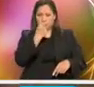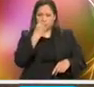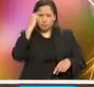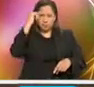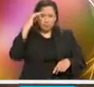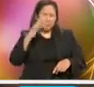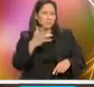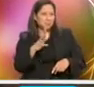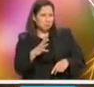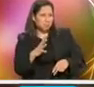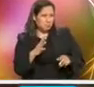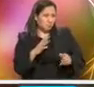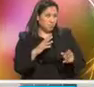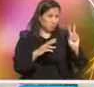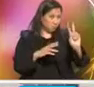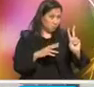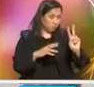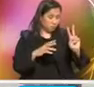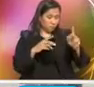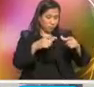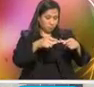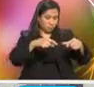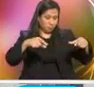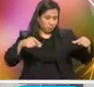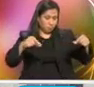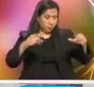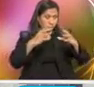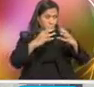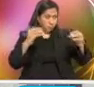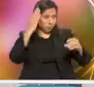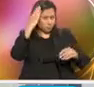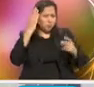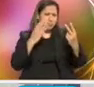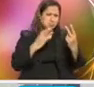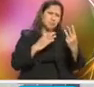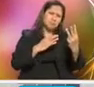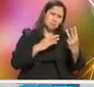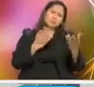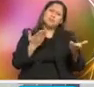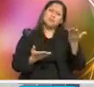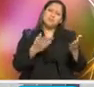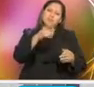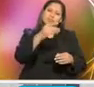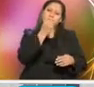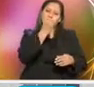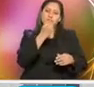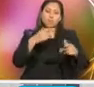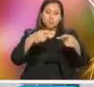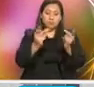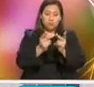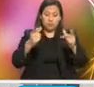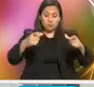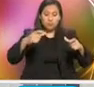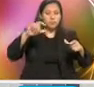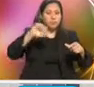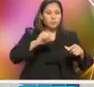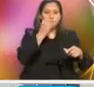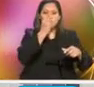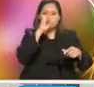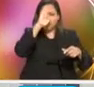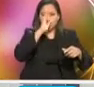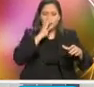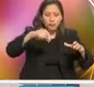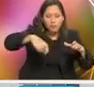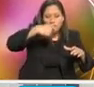adulta sería, pues Sí. me imagino que dos rebanadas de calabaza. Yo creo que 2, 3 rebanadas, depende cómo lo si lo usas para plato fuerte. Sí. Yo creo que sí habría